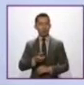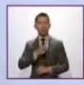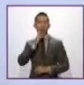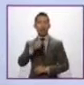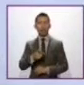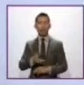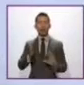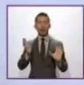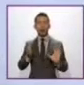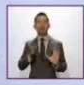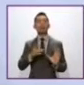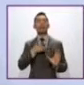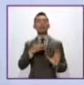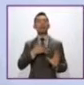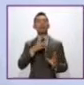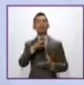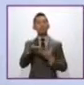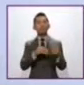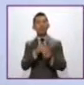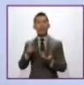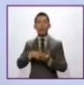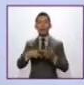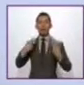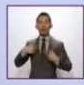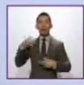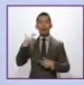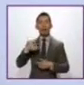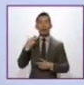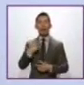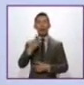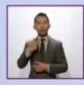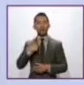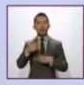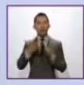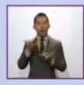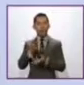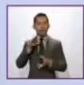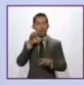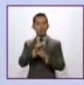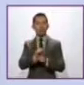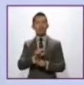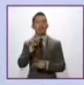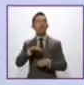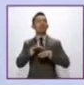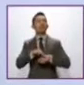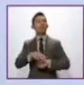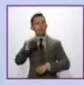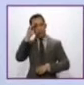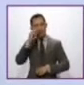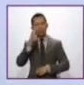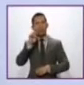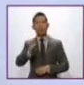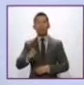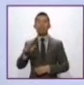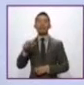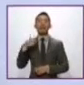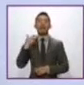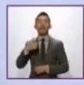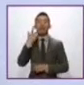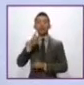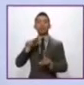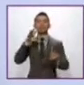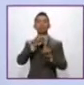el lugar de todos ustedes los queretanos. Por lo pronto, eso es lo que yo voy a hacer. Y vamos a ser realistas. Lo que Querétaro busca es